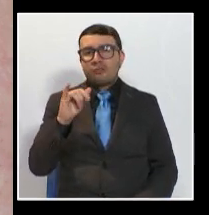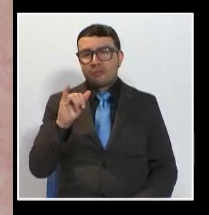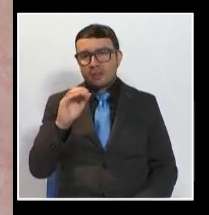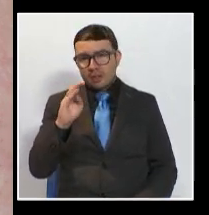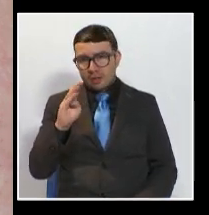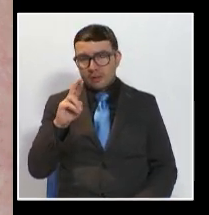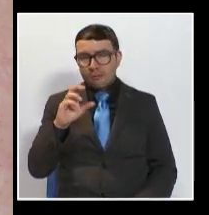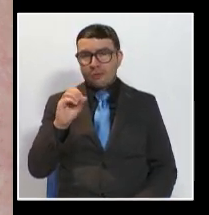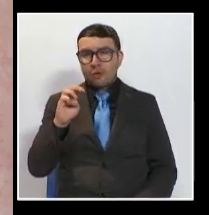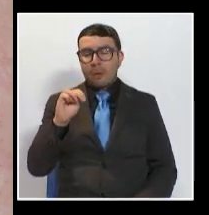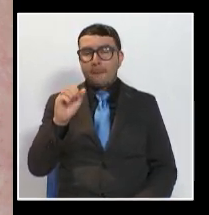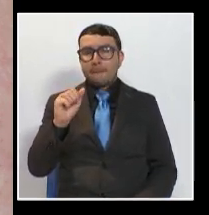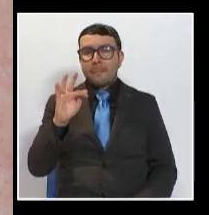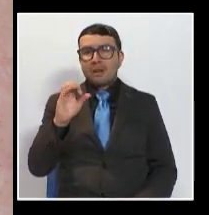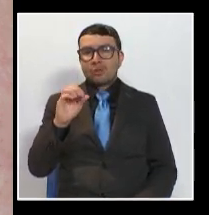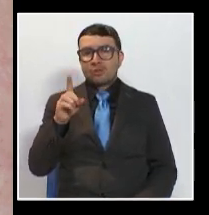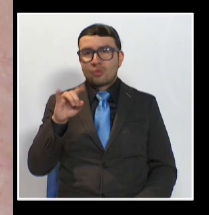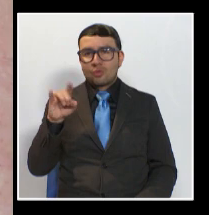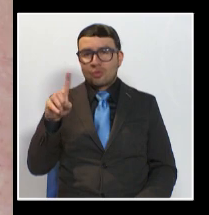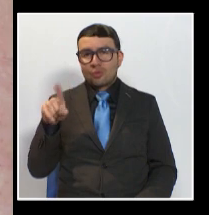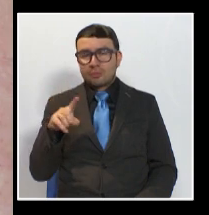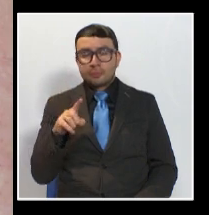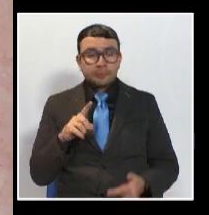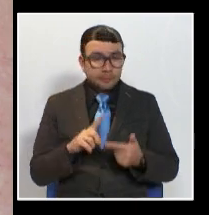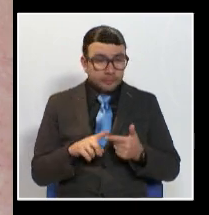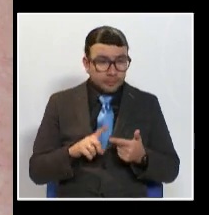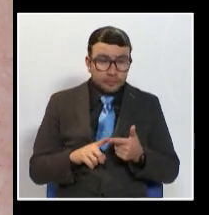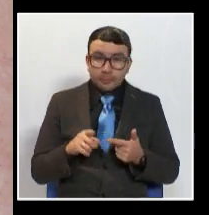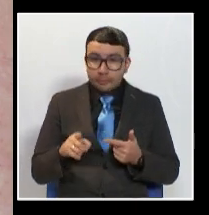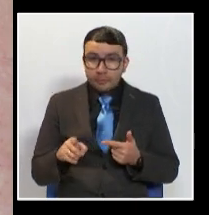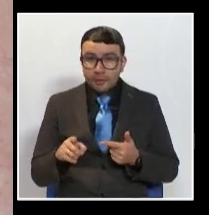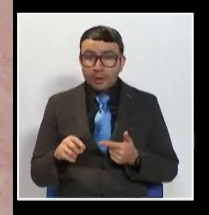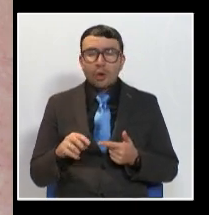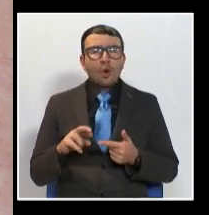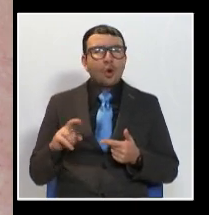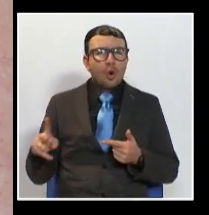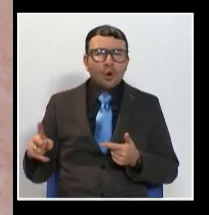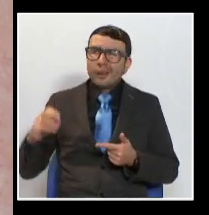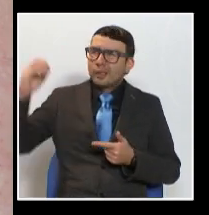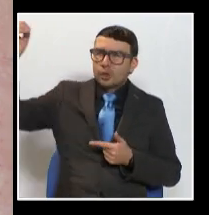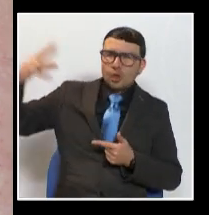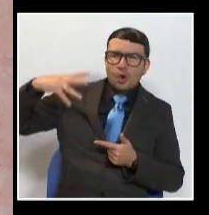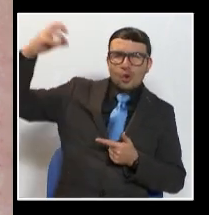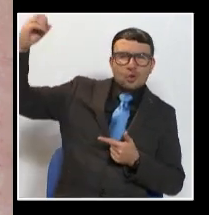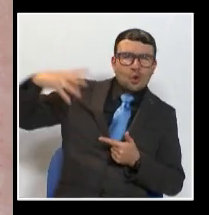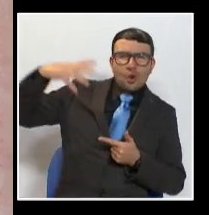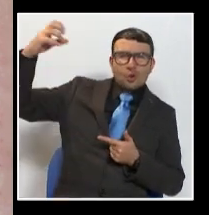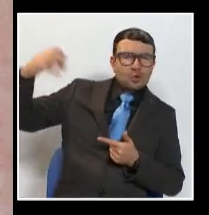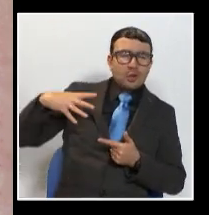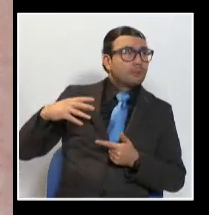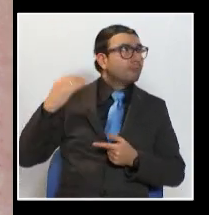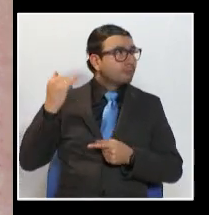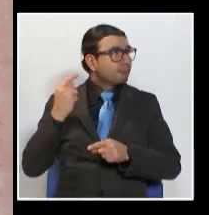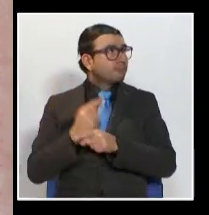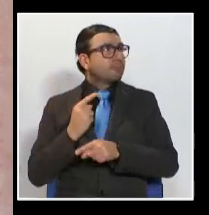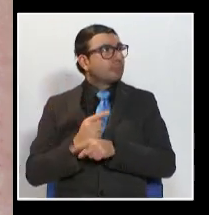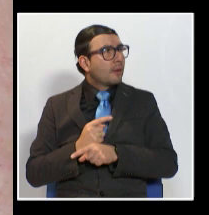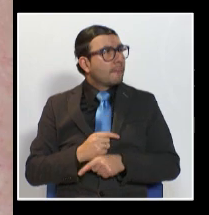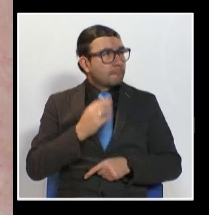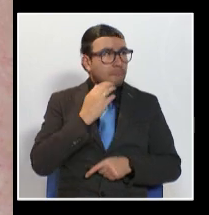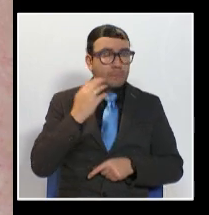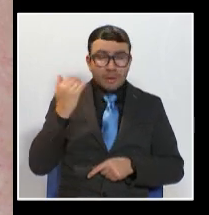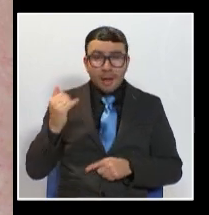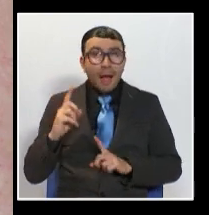máculas o esas manchas que son léntigos solares, es daño por exposición crónica al sol. En la parte superior derecha